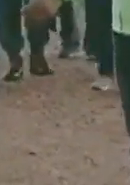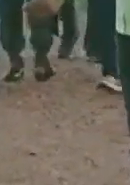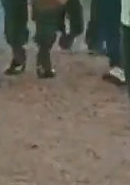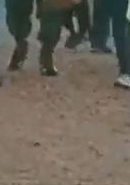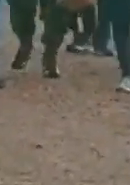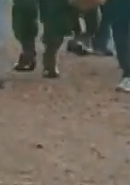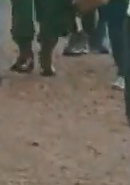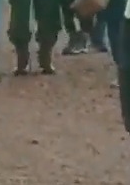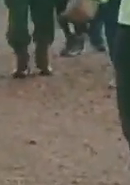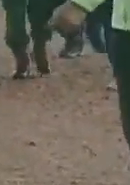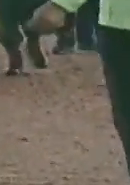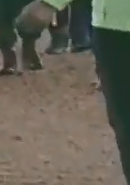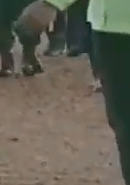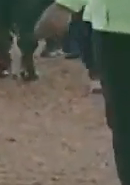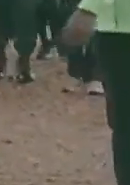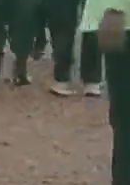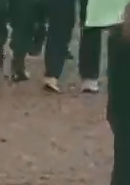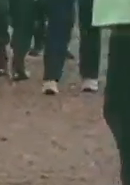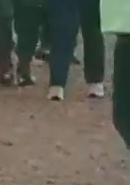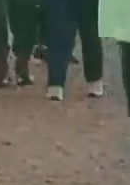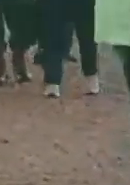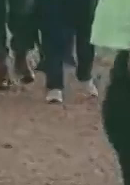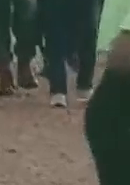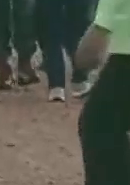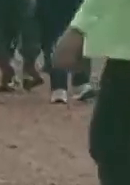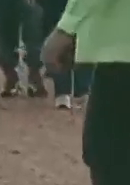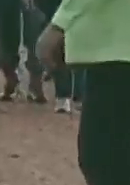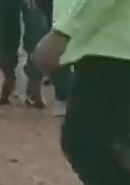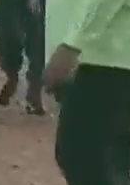primera combatiente, Silita, y el ingeniero aquí,